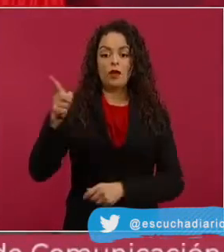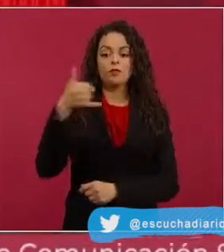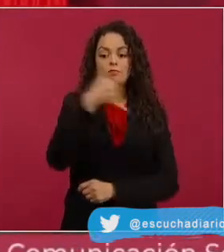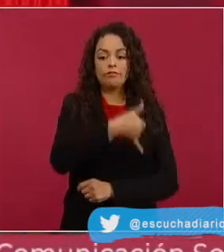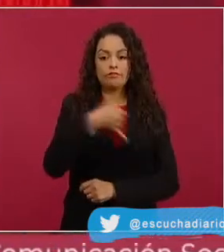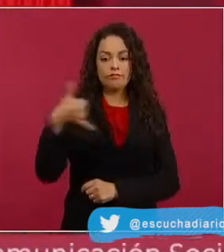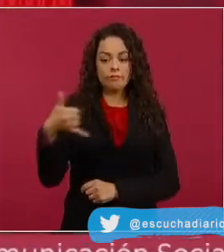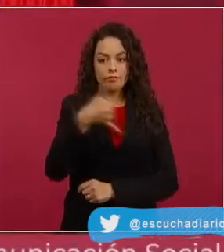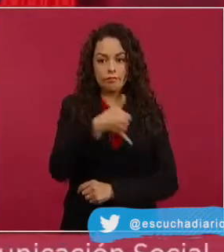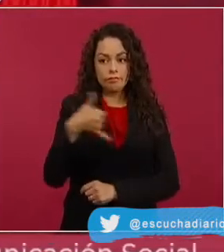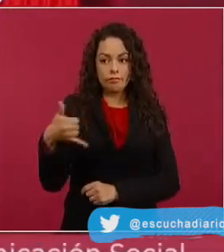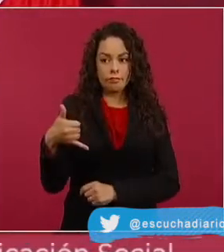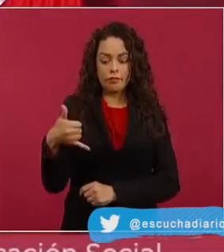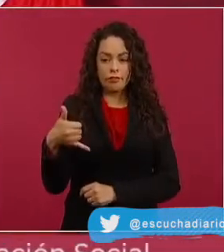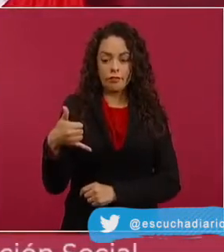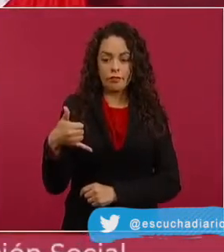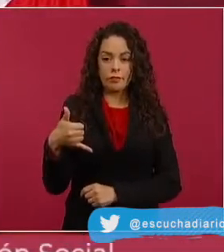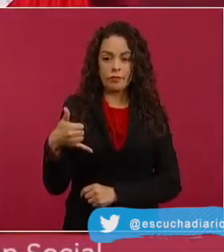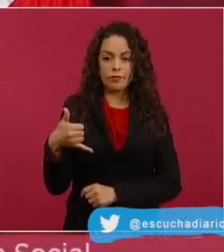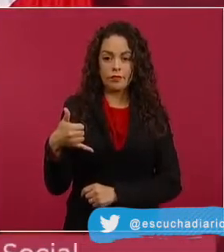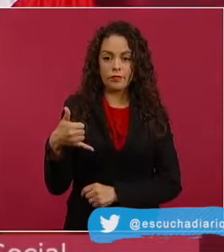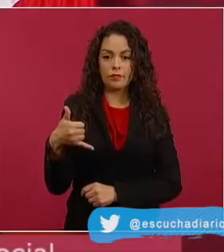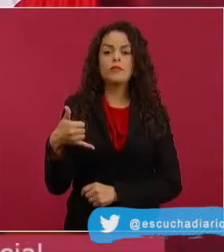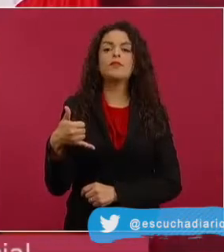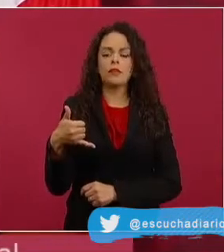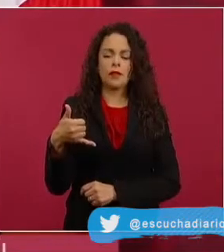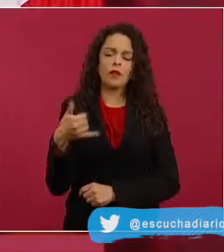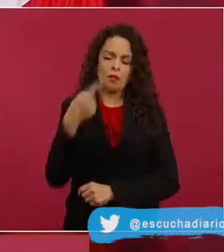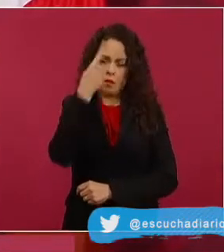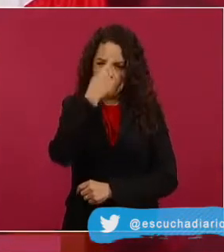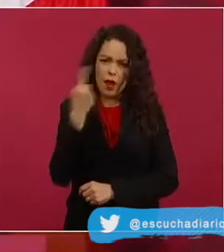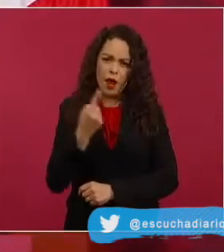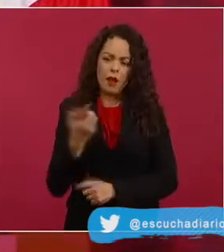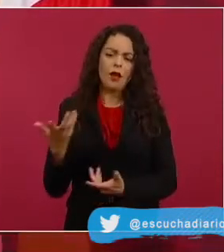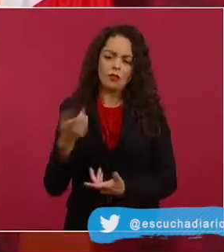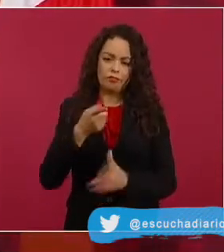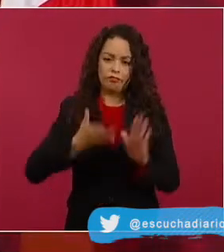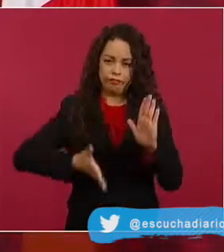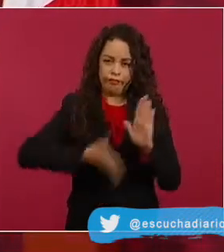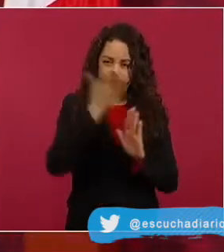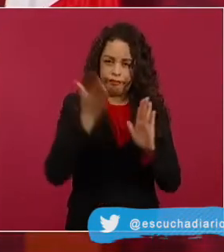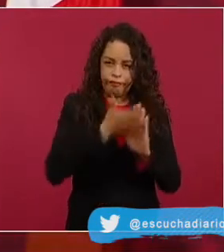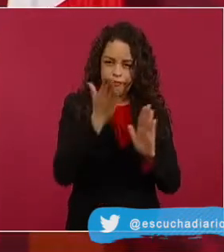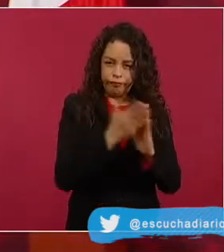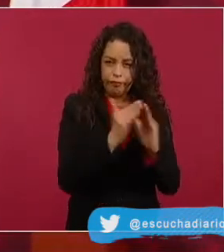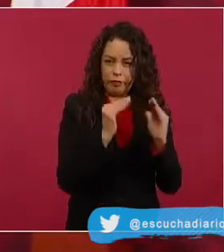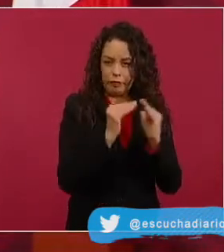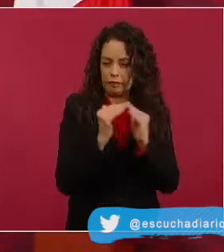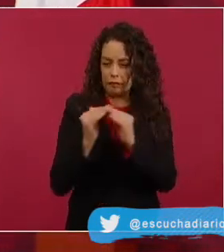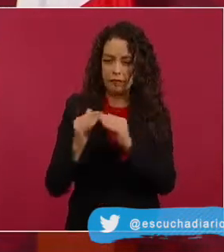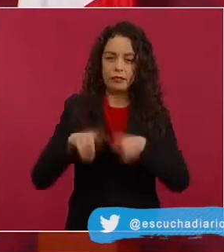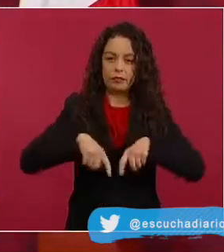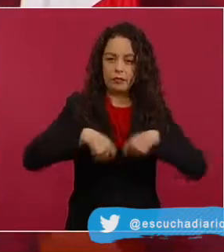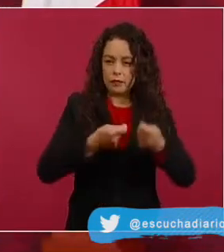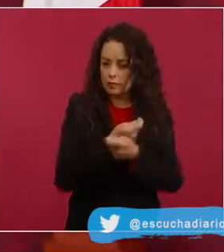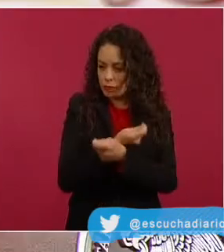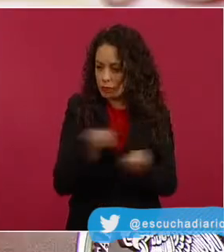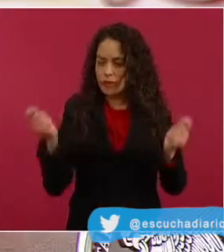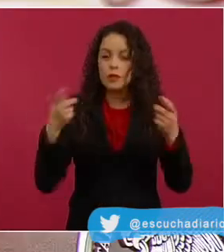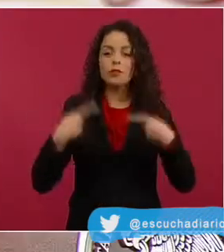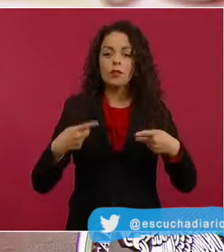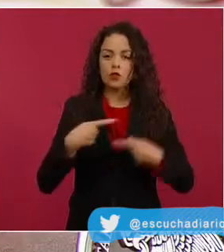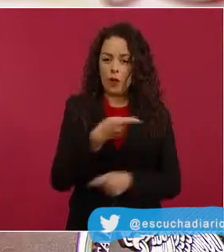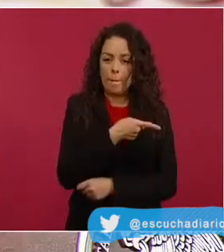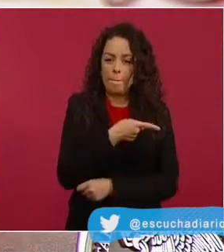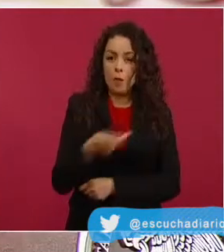Finaliza el presidente exponiendo la corrupción y la falta de ética de Loreto Mola, que por cierto aún no hace público el origen de sus ingresos ni